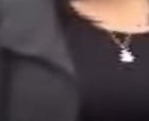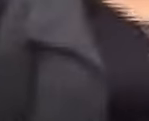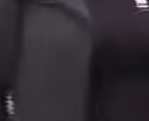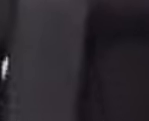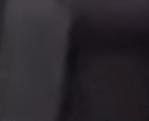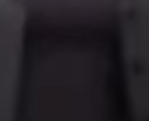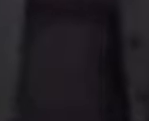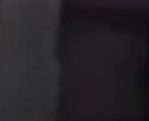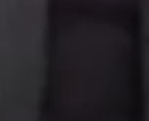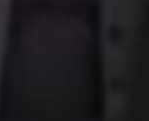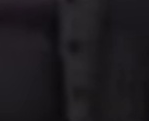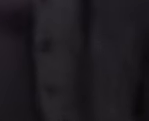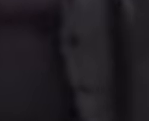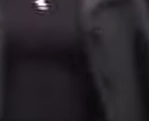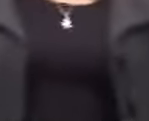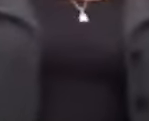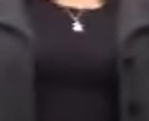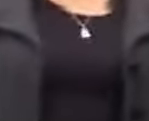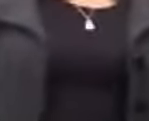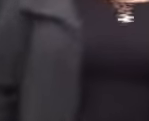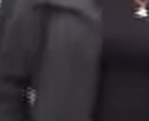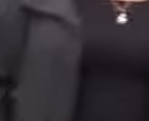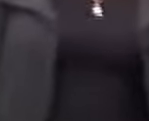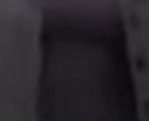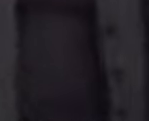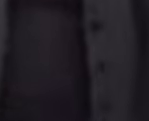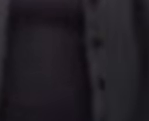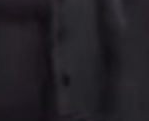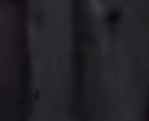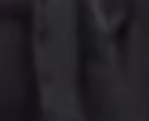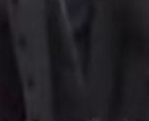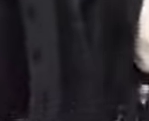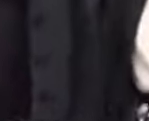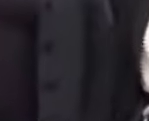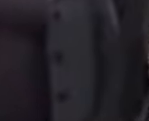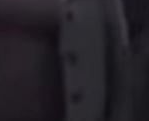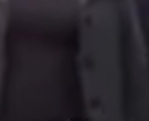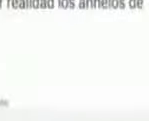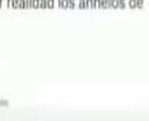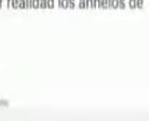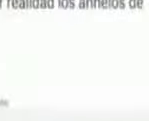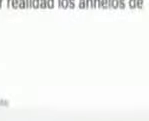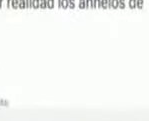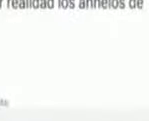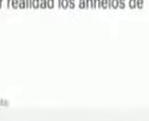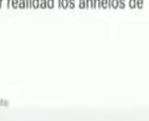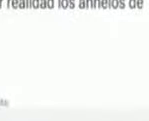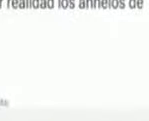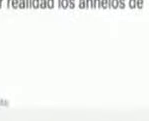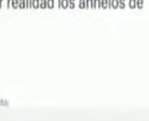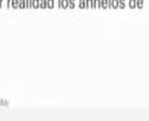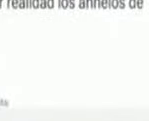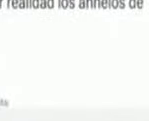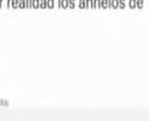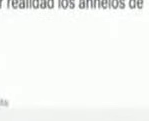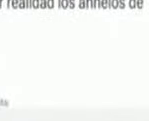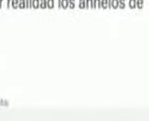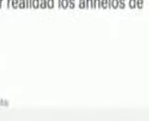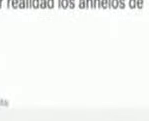de confianza. Alejandra, contigo, damos pase a nuestro equipo de TV Perú que se encuentra ya en la parte interior del